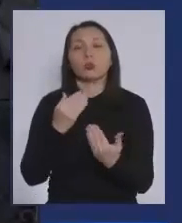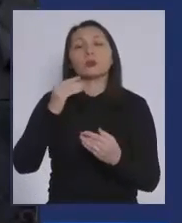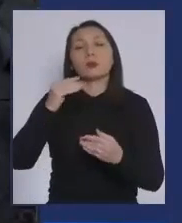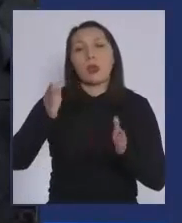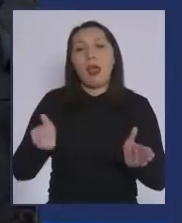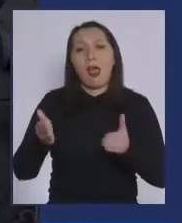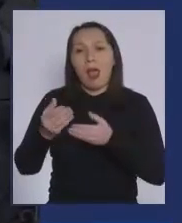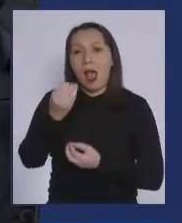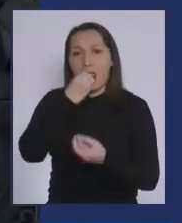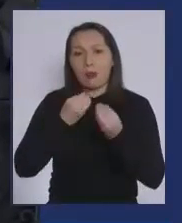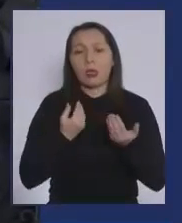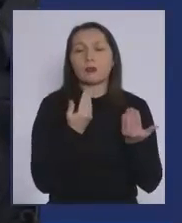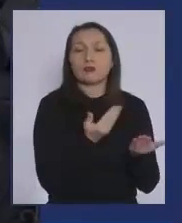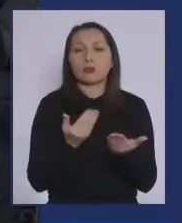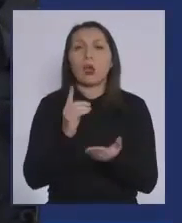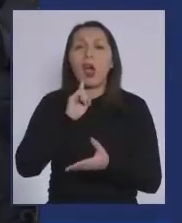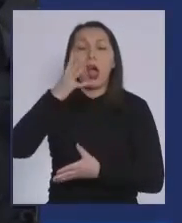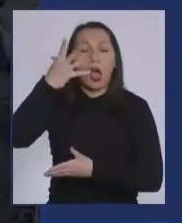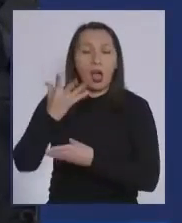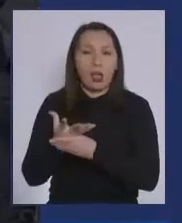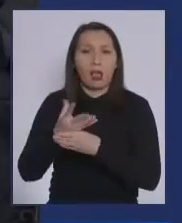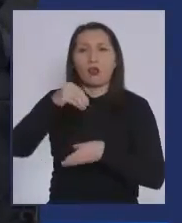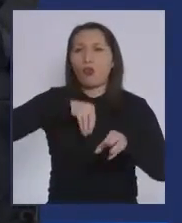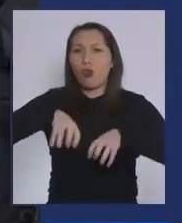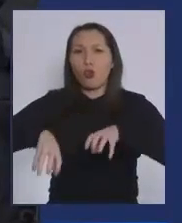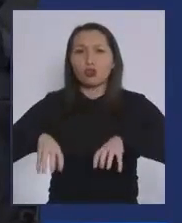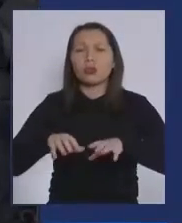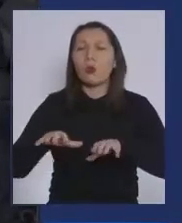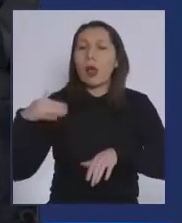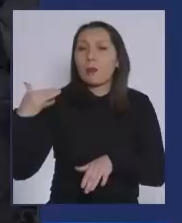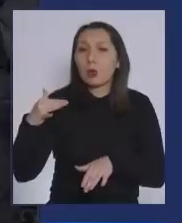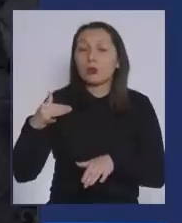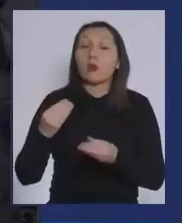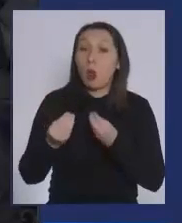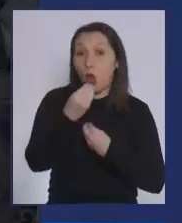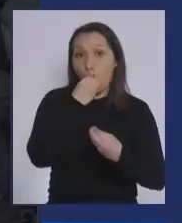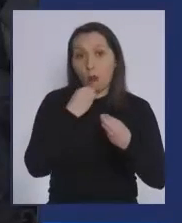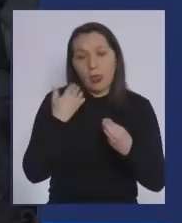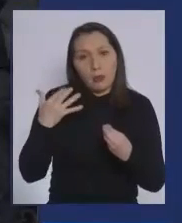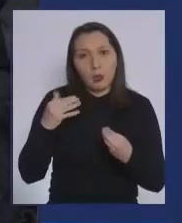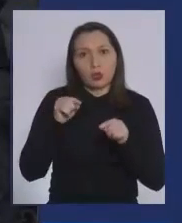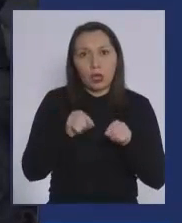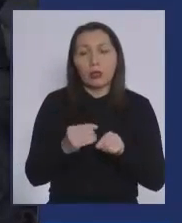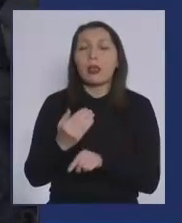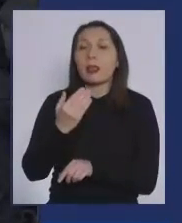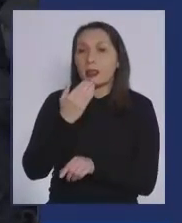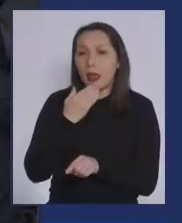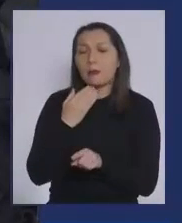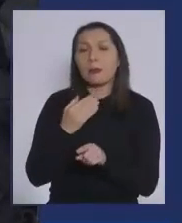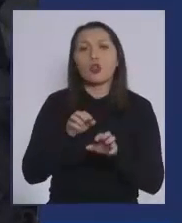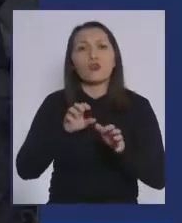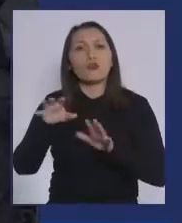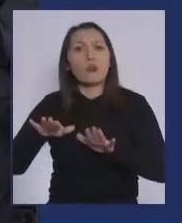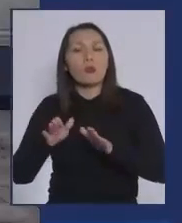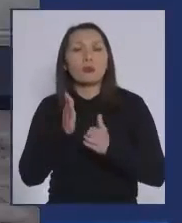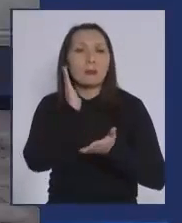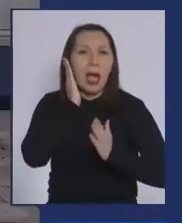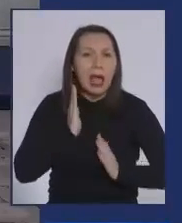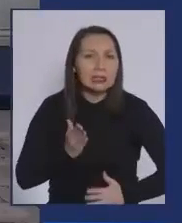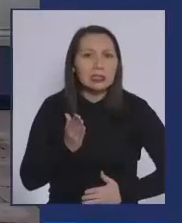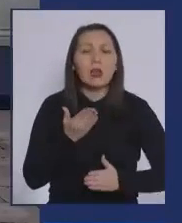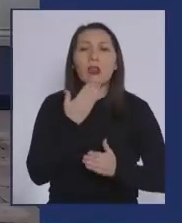canasta de alimentos que incluye elementos esenciales como los propios alimentos y también productos de aseo